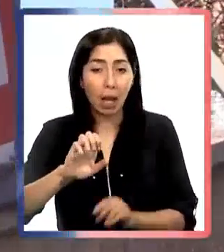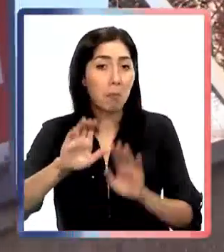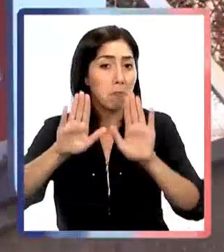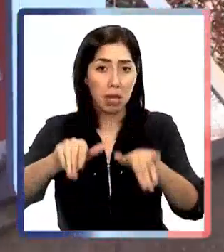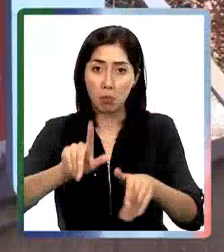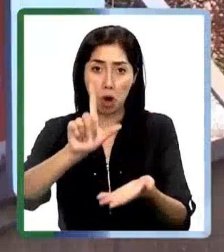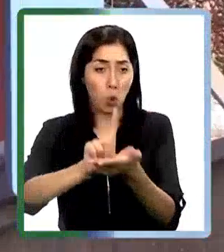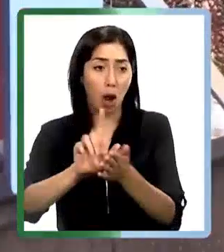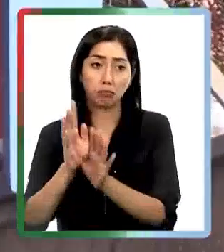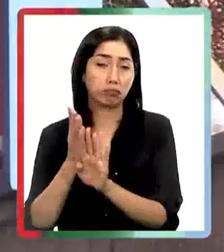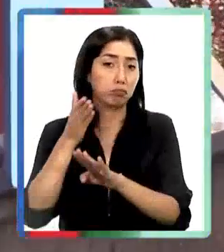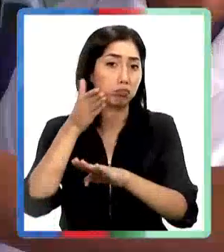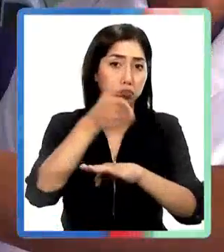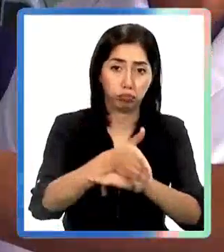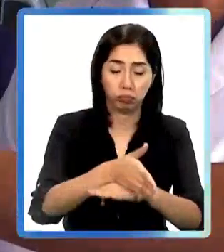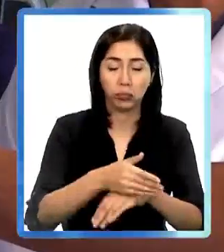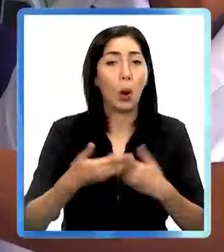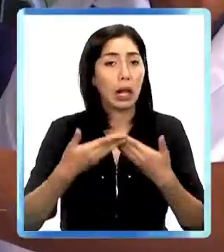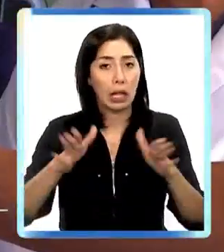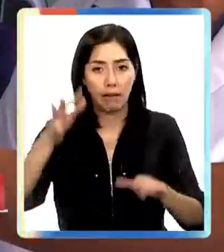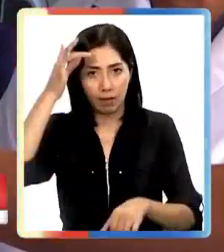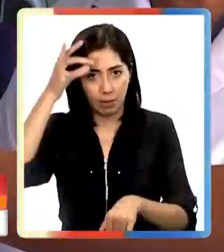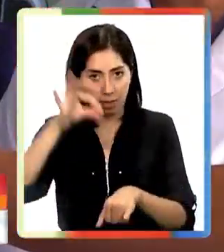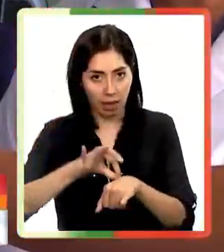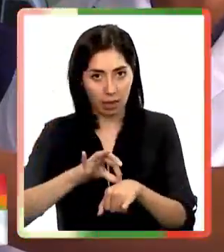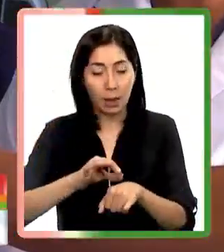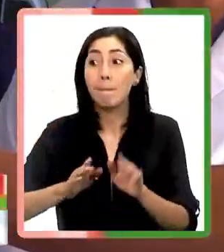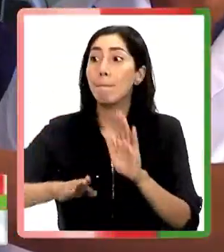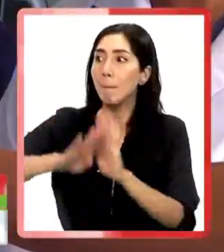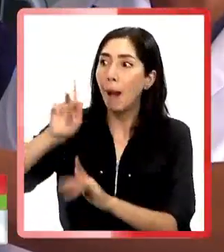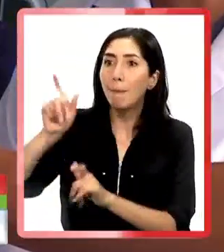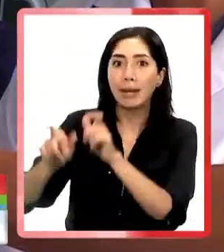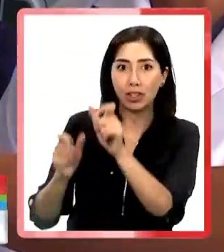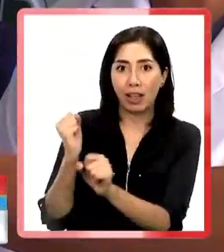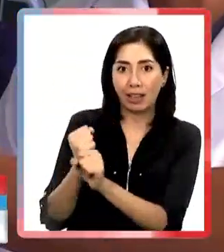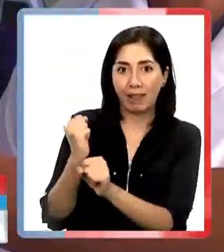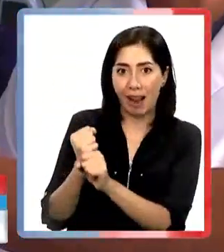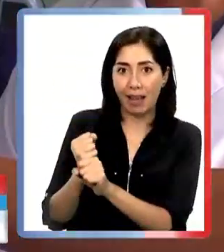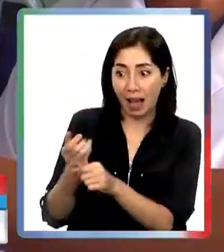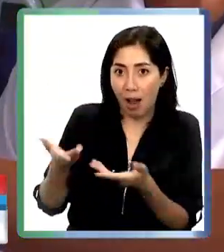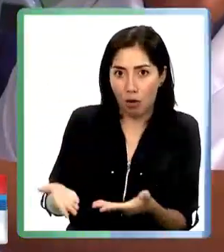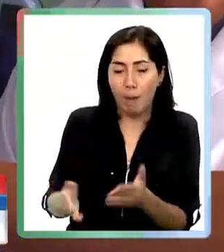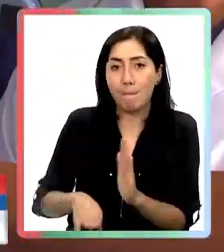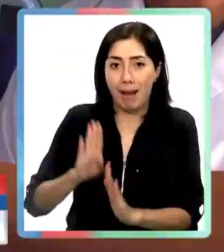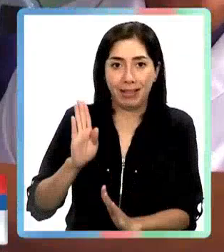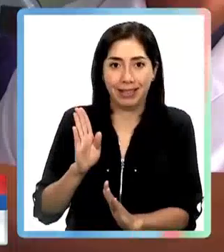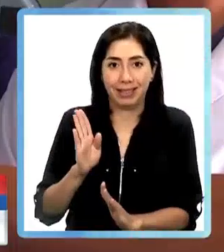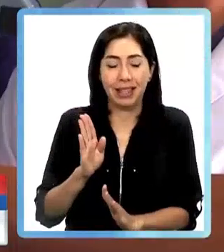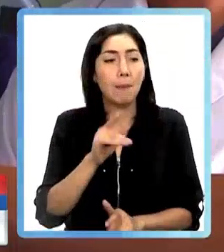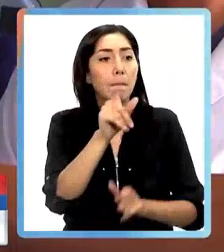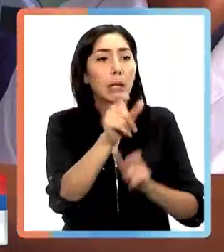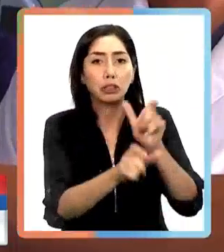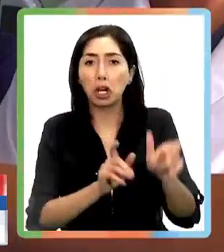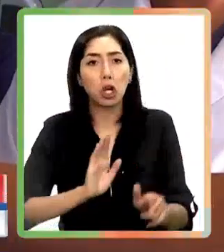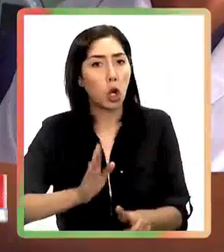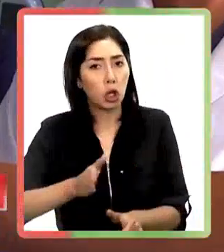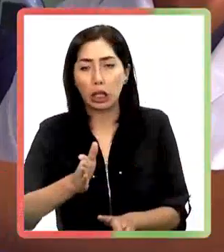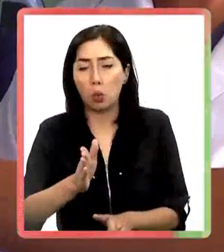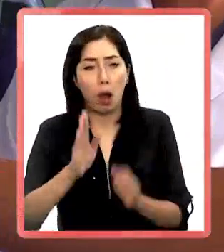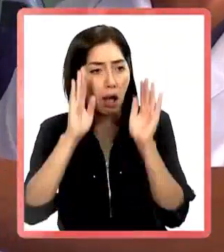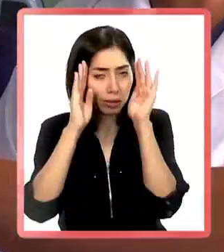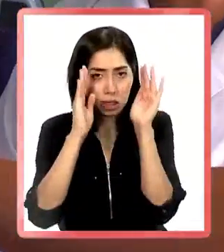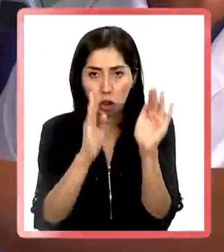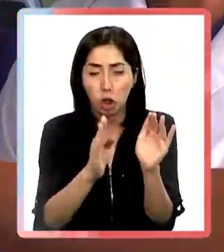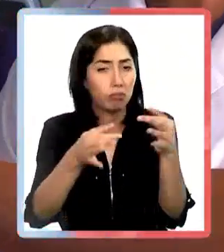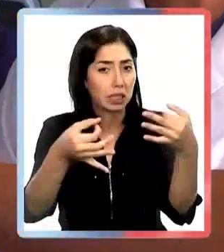enfermos respiratorios o no. Tenemos mucho más recurso humano que antes de que empezara la pandemia. Los pacientes van a seguir siendo atendidos con todas las